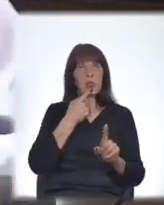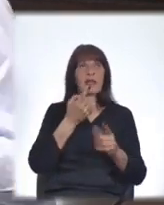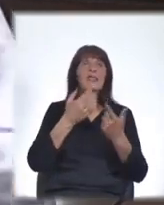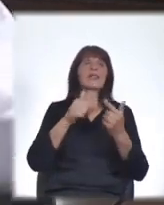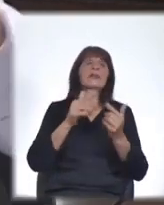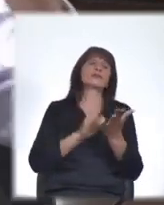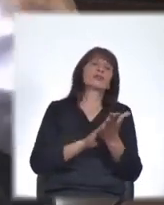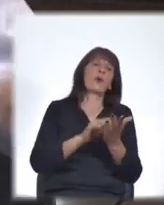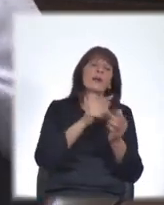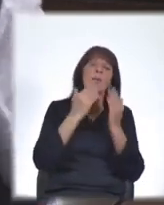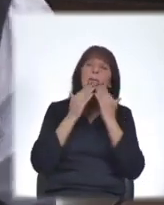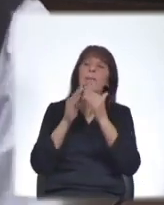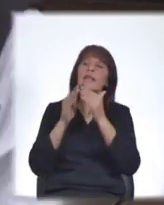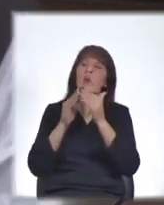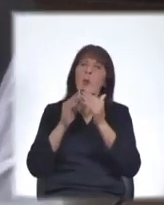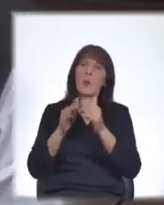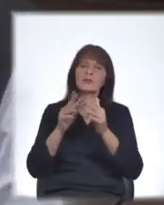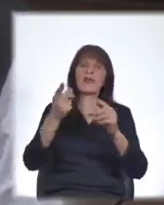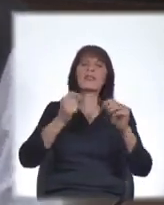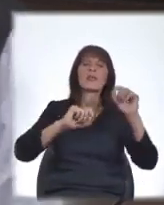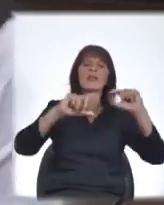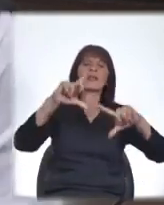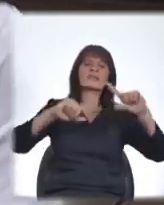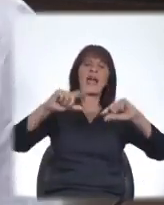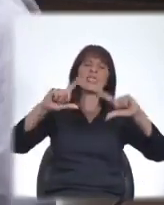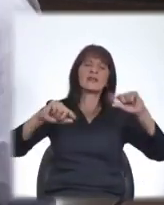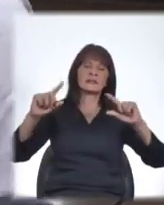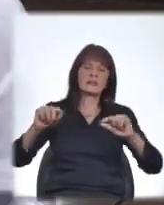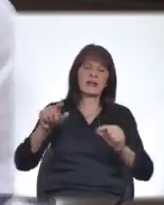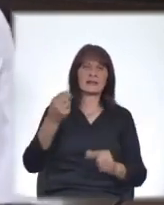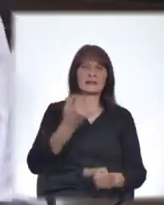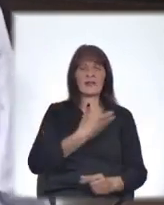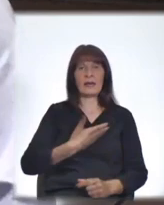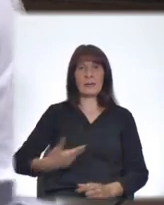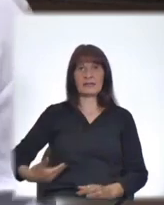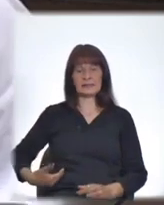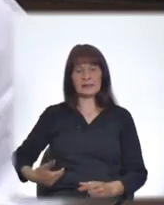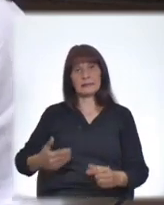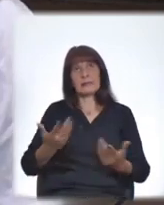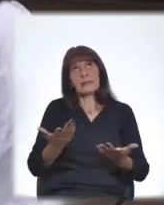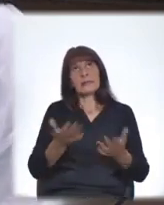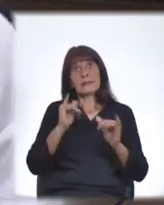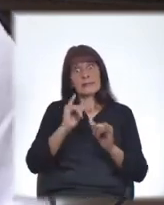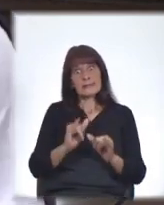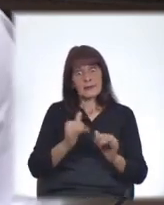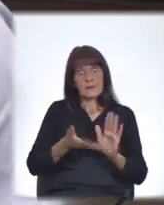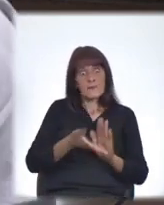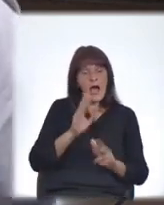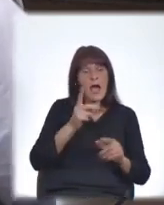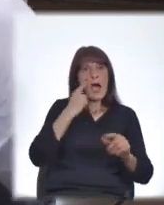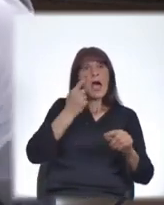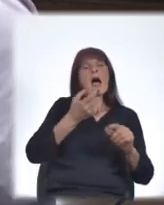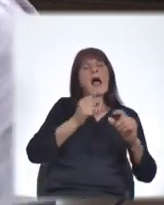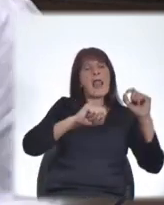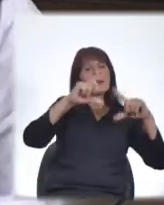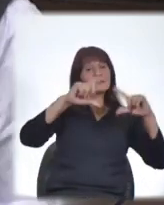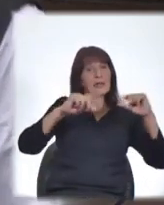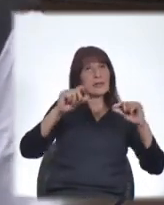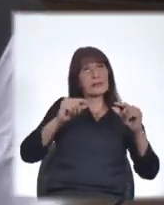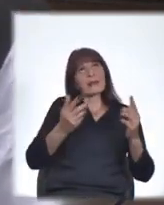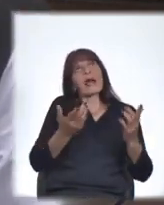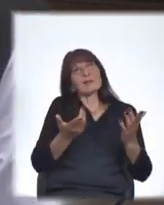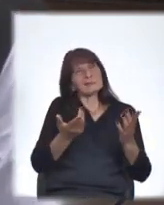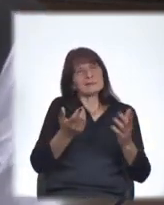hicimos de esa estadística que ha llevado el señor presidente. Me parece que si vamos a la estadística de las respuestas seguramente sean mucho